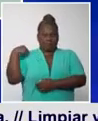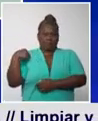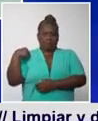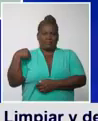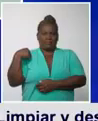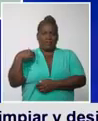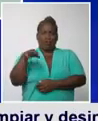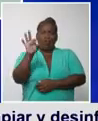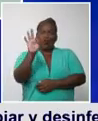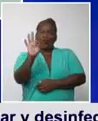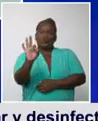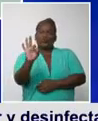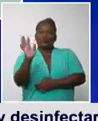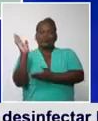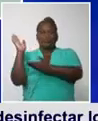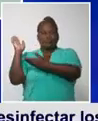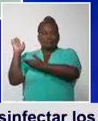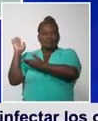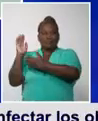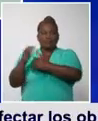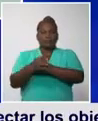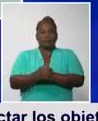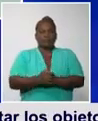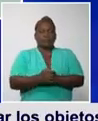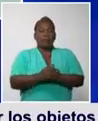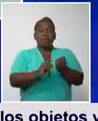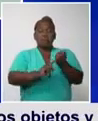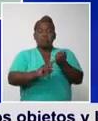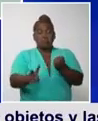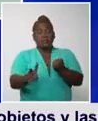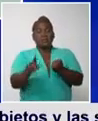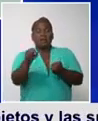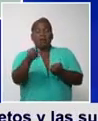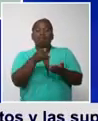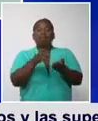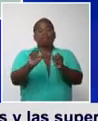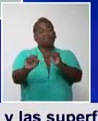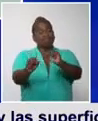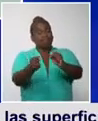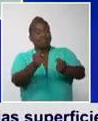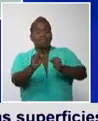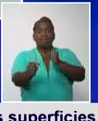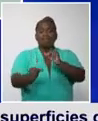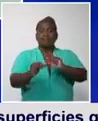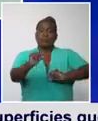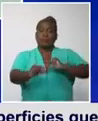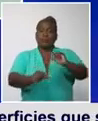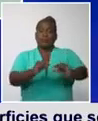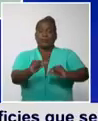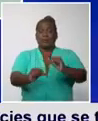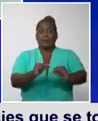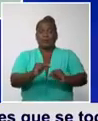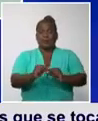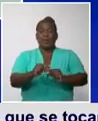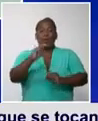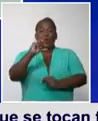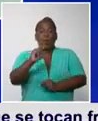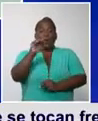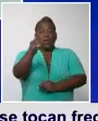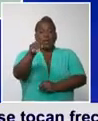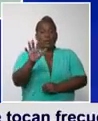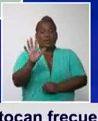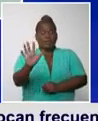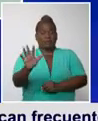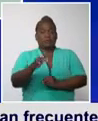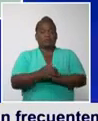8 casos autóctonos ayer, provincia que va manteniendo control de la pandemia. Cumanayagua con 5